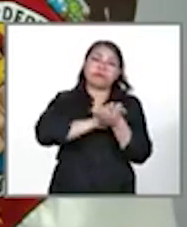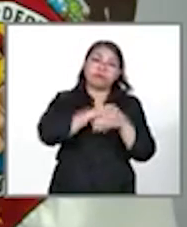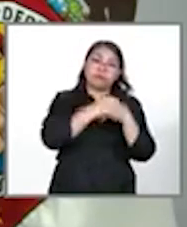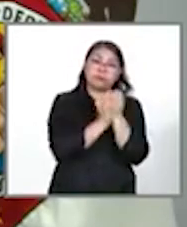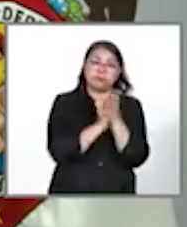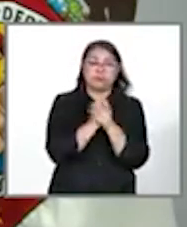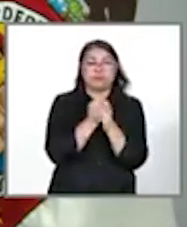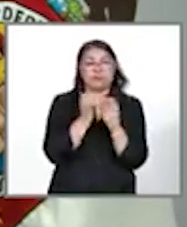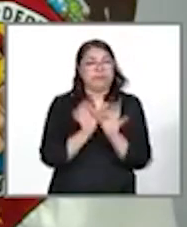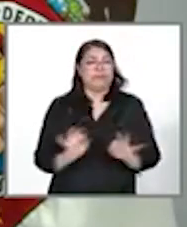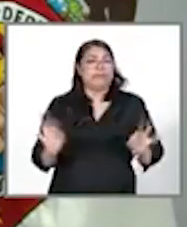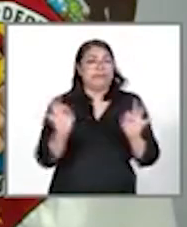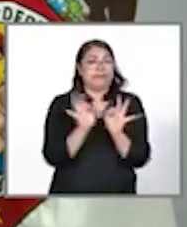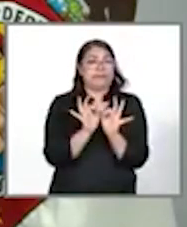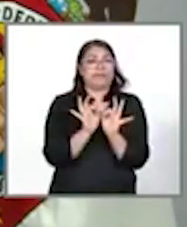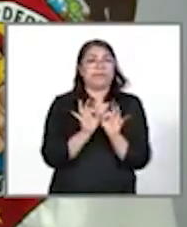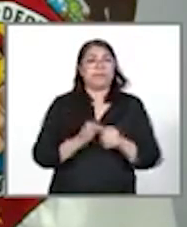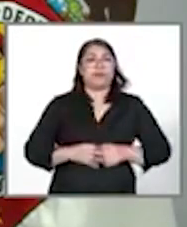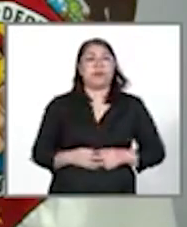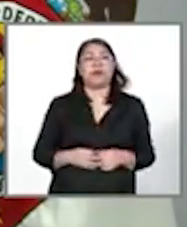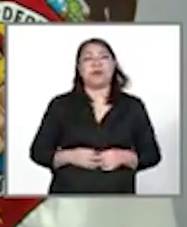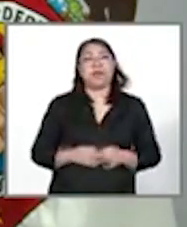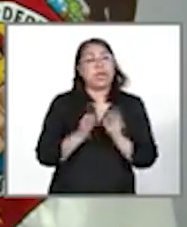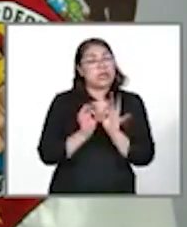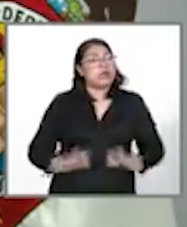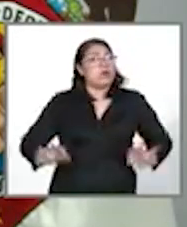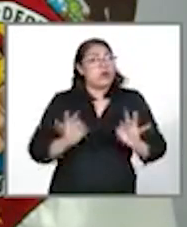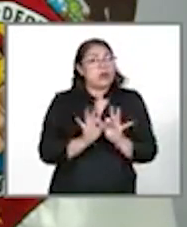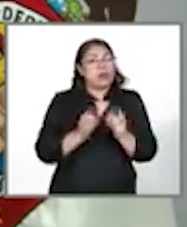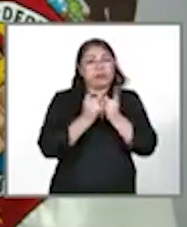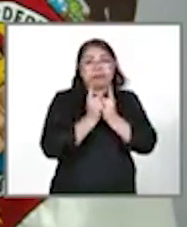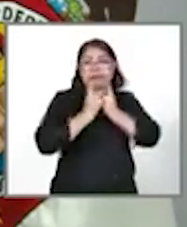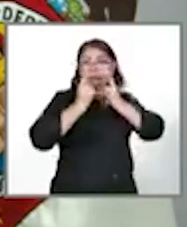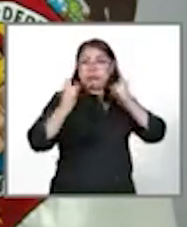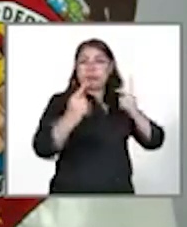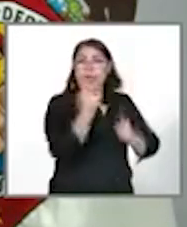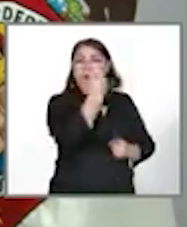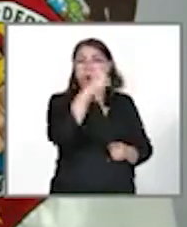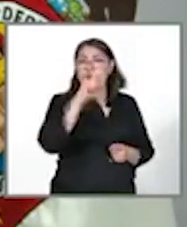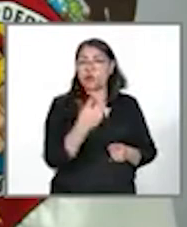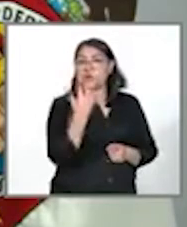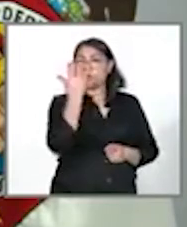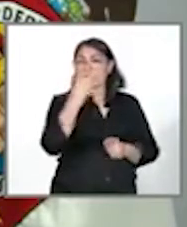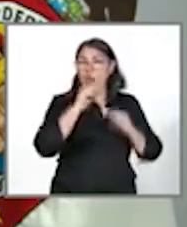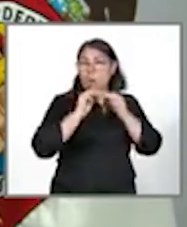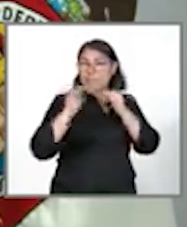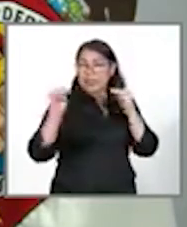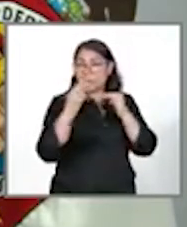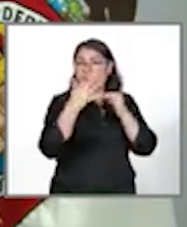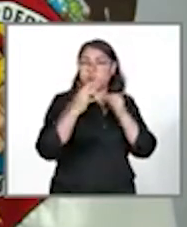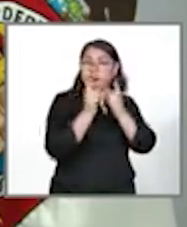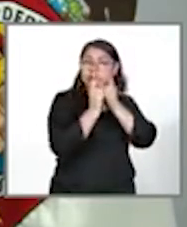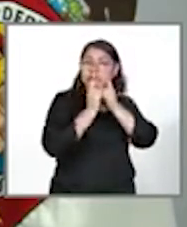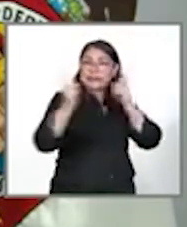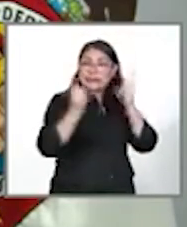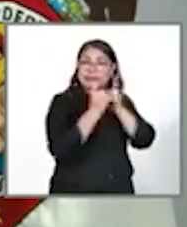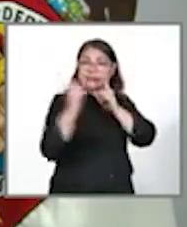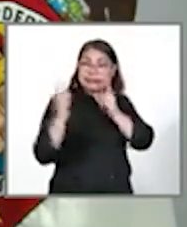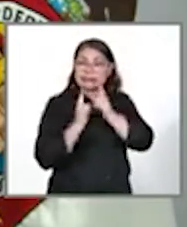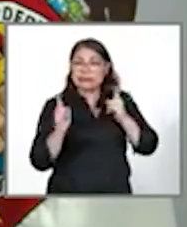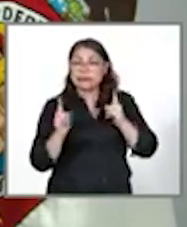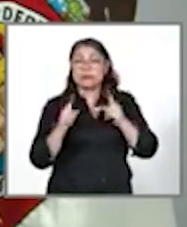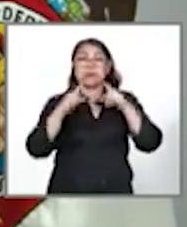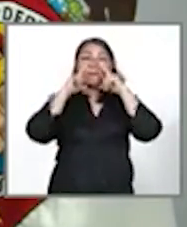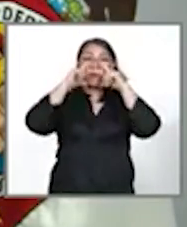70%. Y también la sana distancia, mínimo 1.5 metros entre personas, y el uso